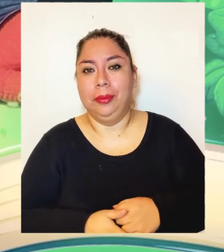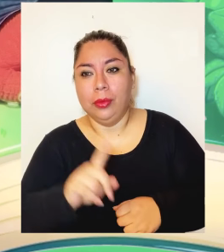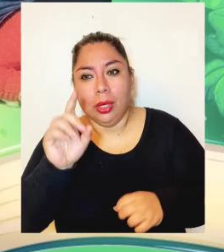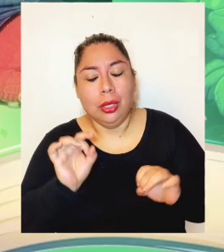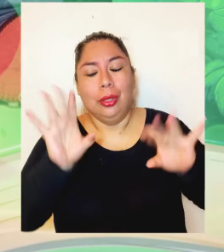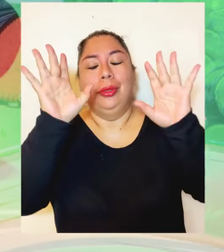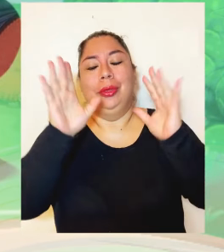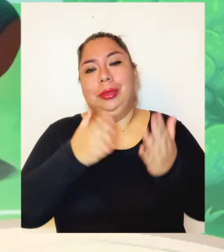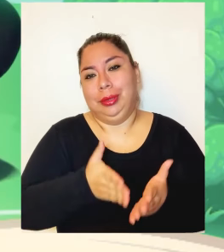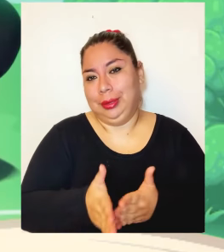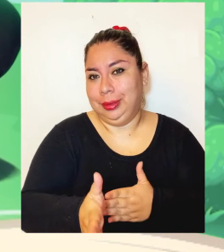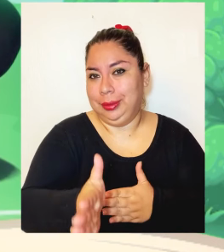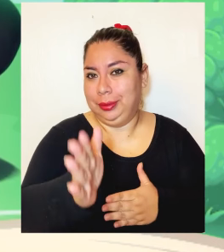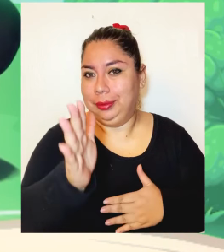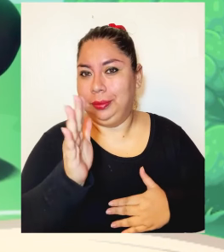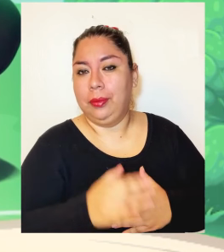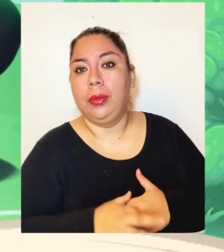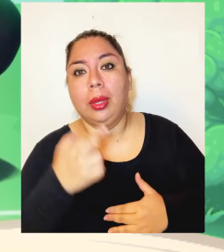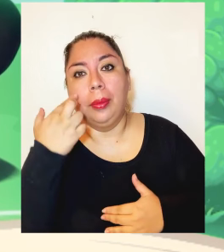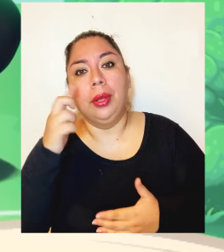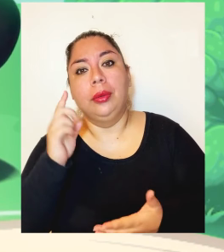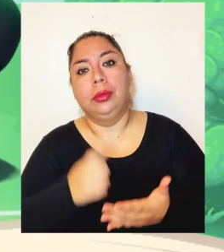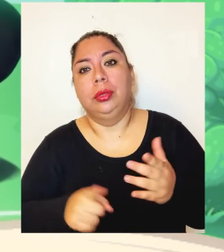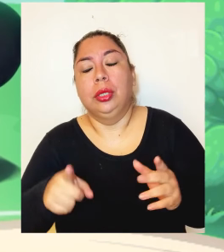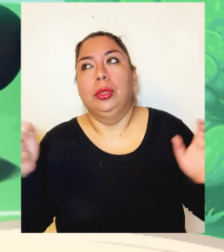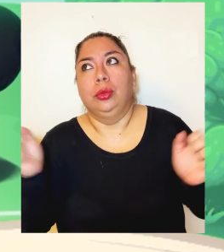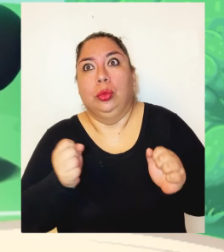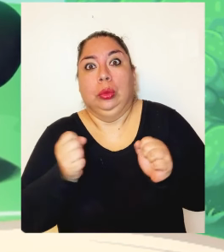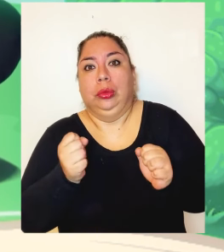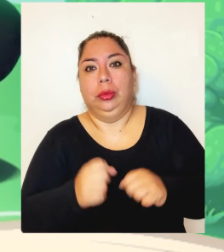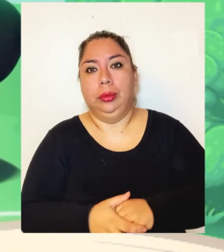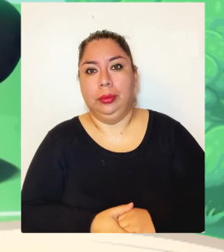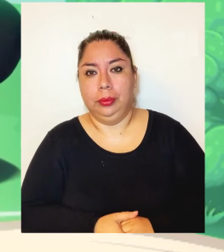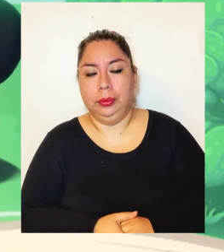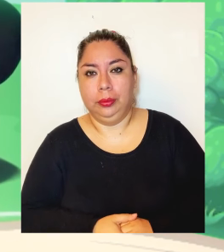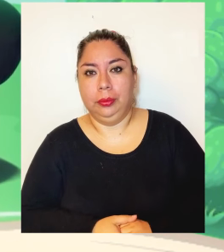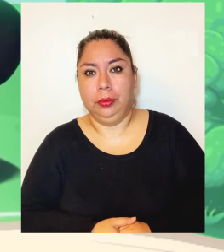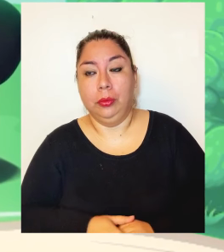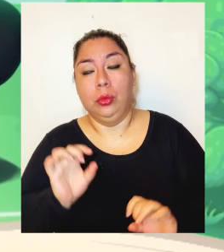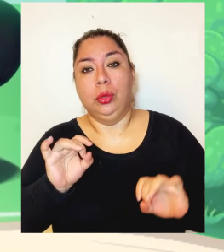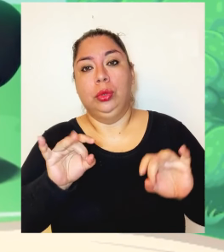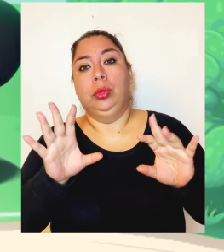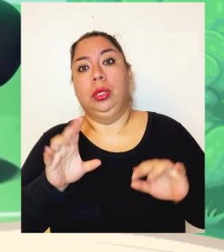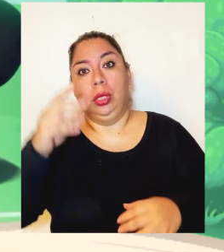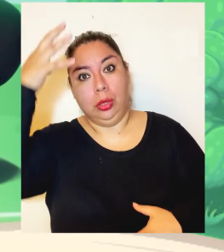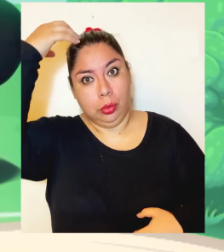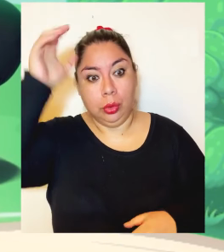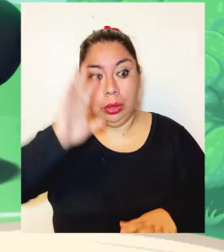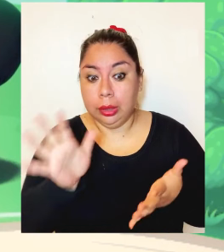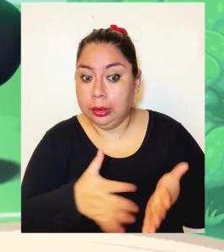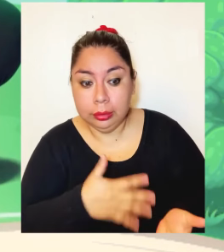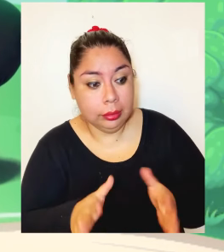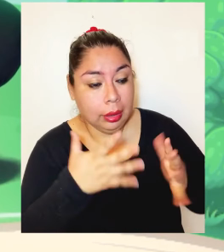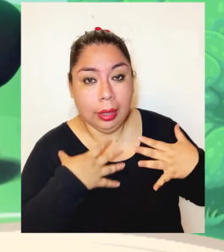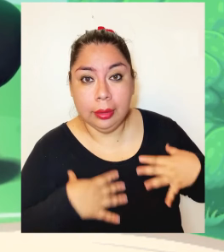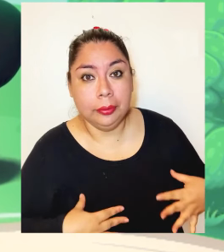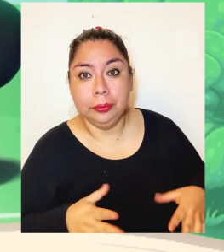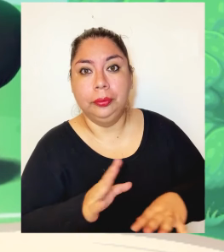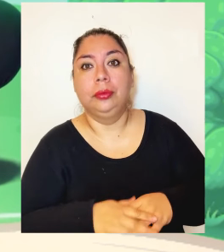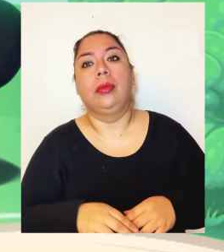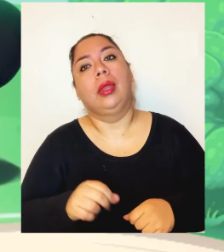salir. Pero se llevó un gran susto. Por suerte, el otorongo no le hizo nada. En